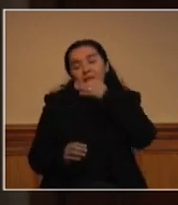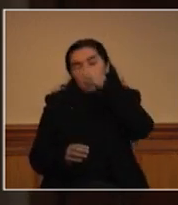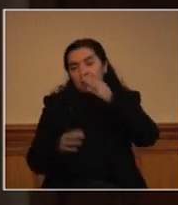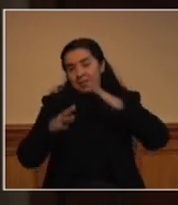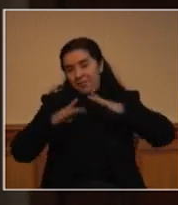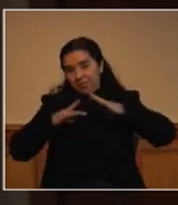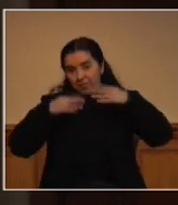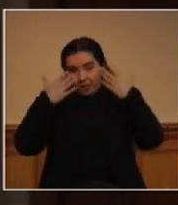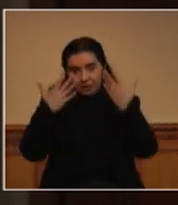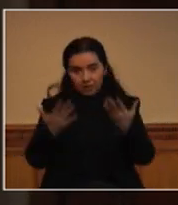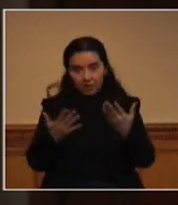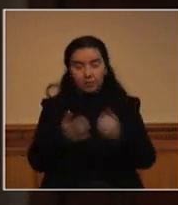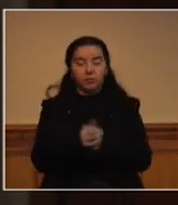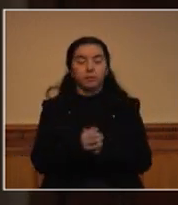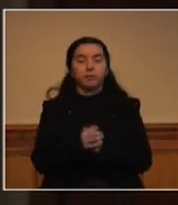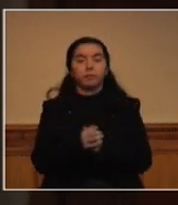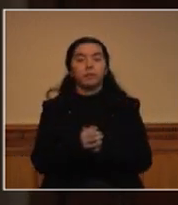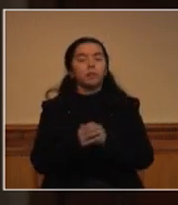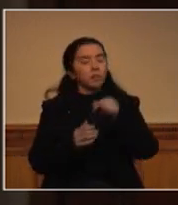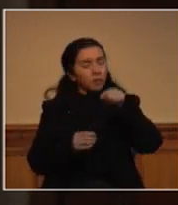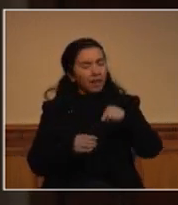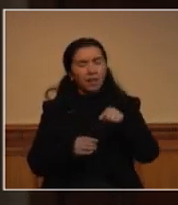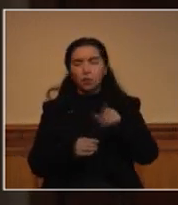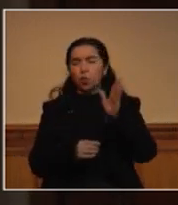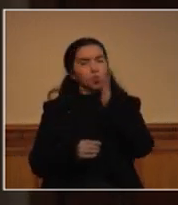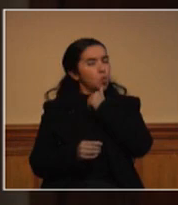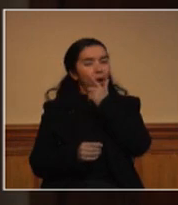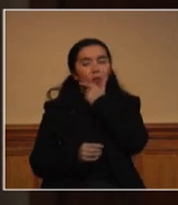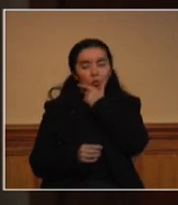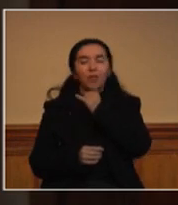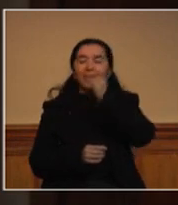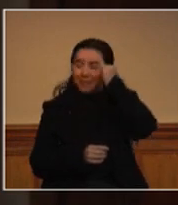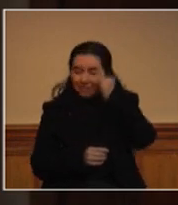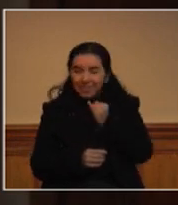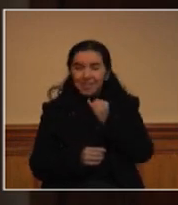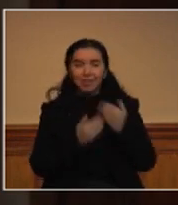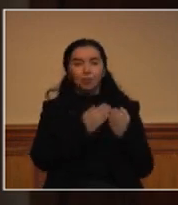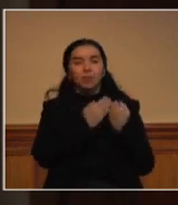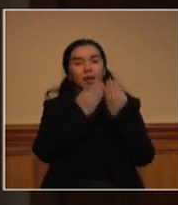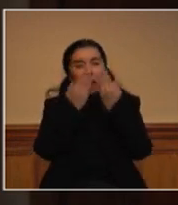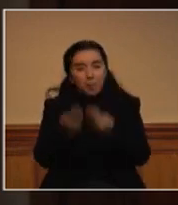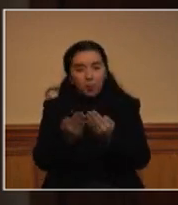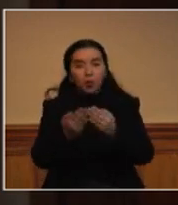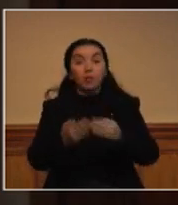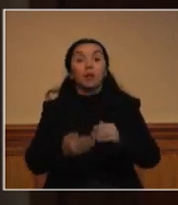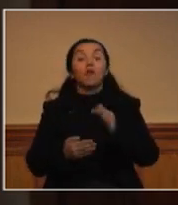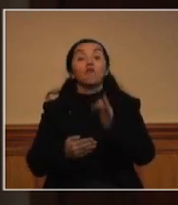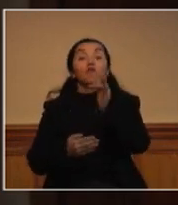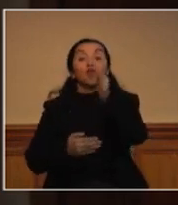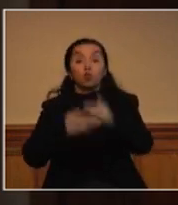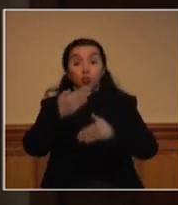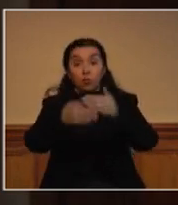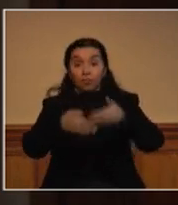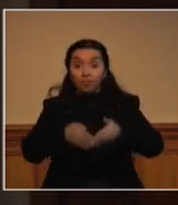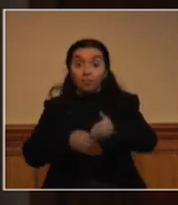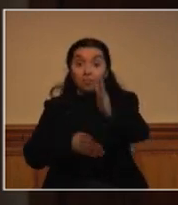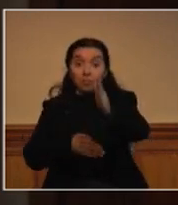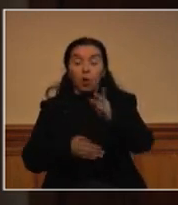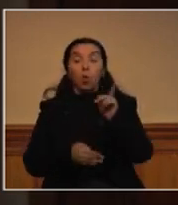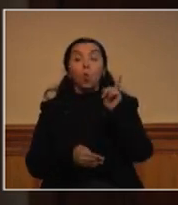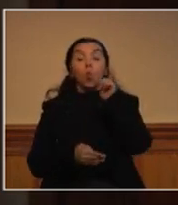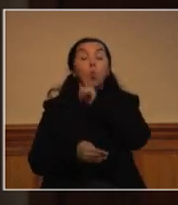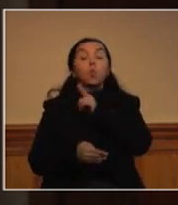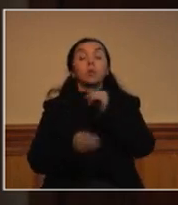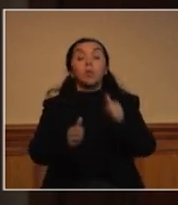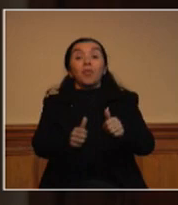felicitaciones, y esto sin duda va a ser un gran aporte para lo que se nos viene por delante. El último